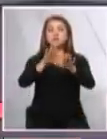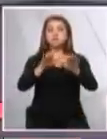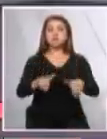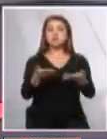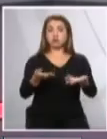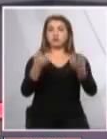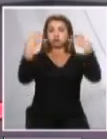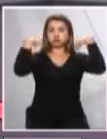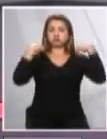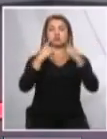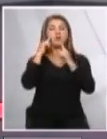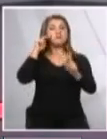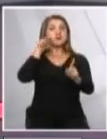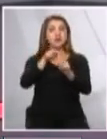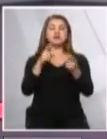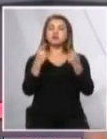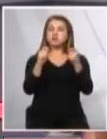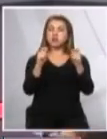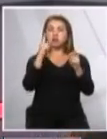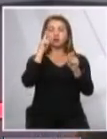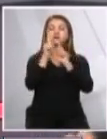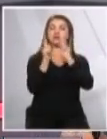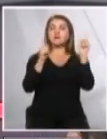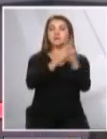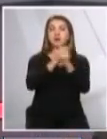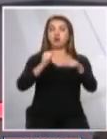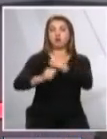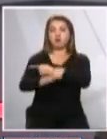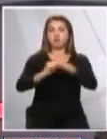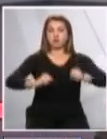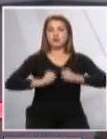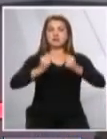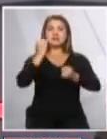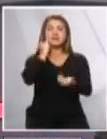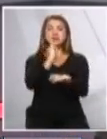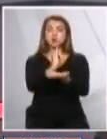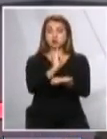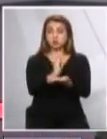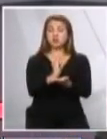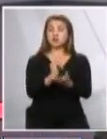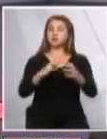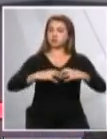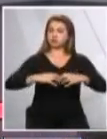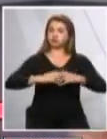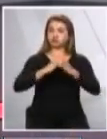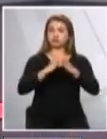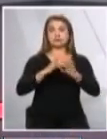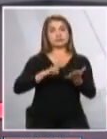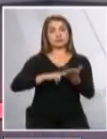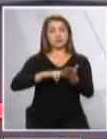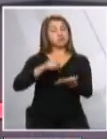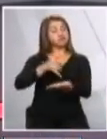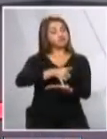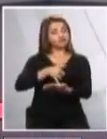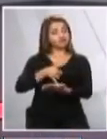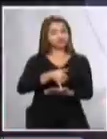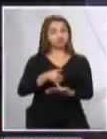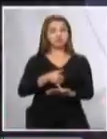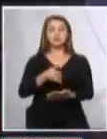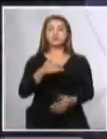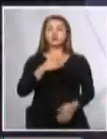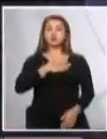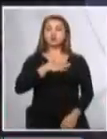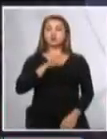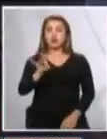tiene que ser asumida con una mirada de Estado tratando de reformar o fortalecer la institucionalidad que está fuertemente debilitada. Yo también me voy a